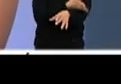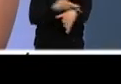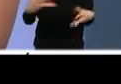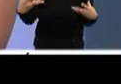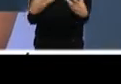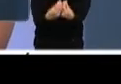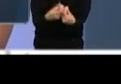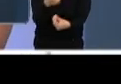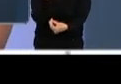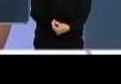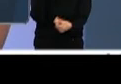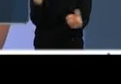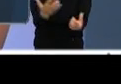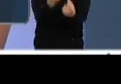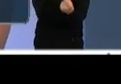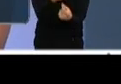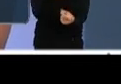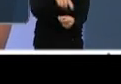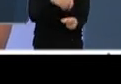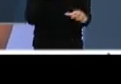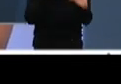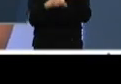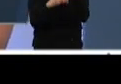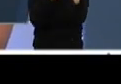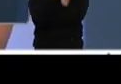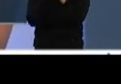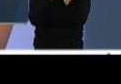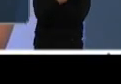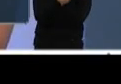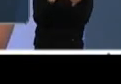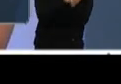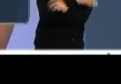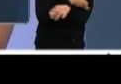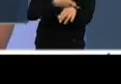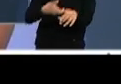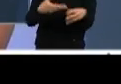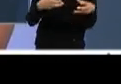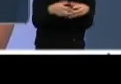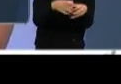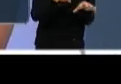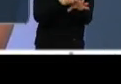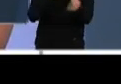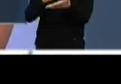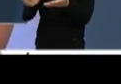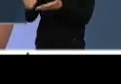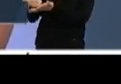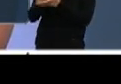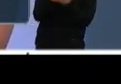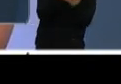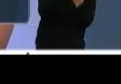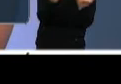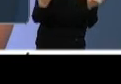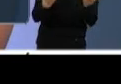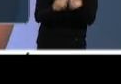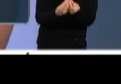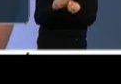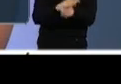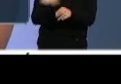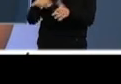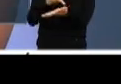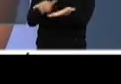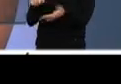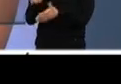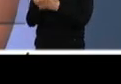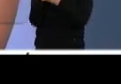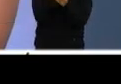lo que queremos es rescatar esta parte de la comunicación y la convivencia familiar y cómo la lectura puede ayudar a esta, porque la lectura